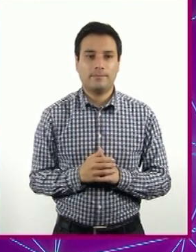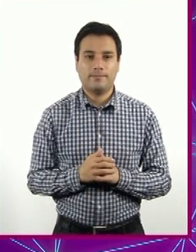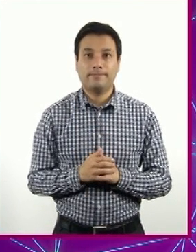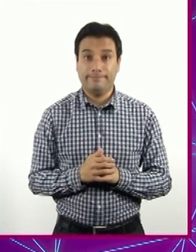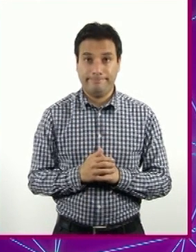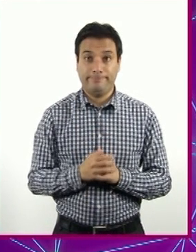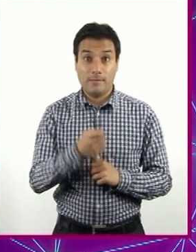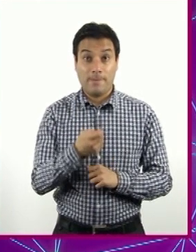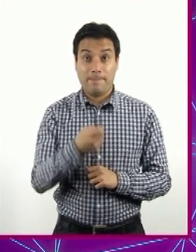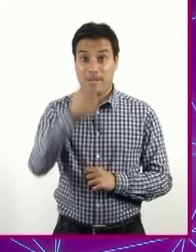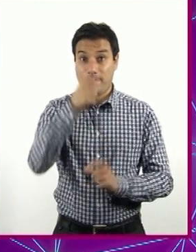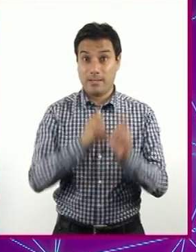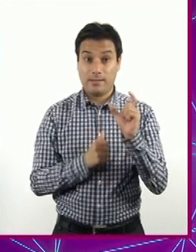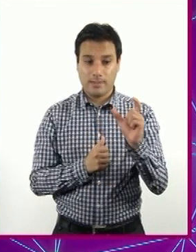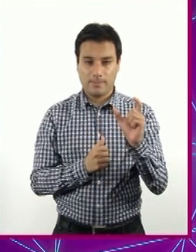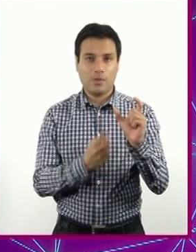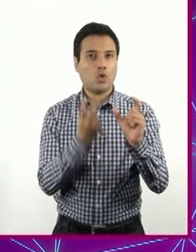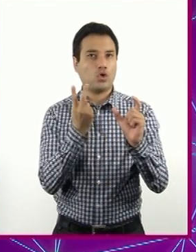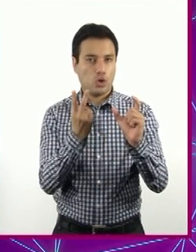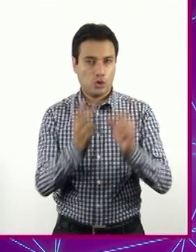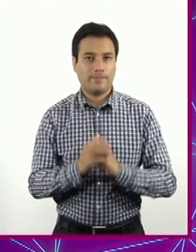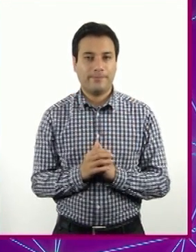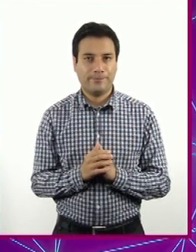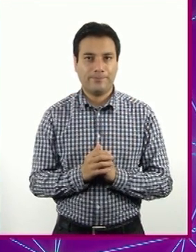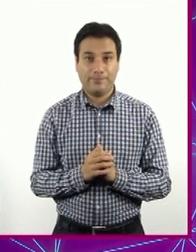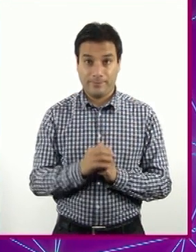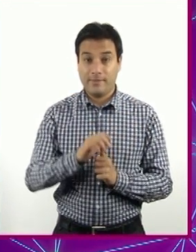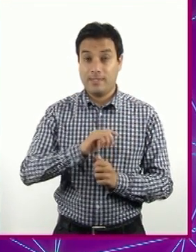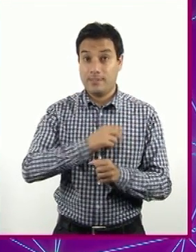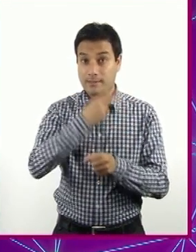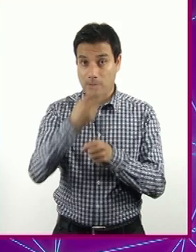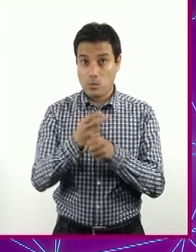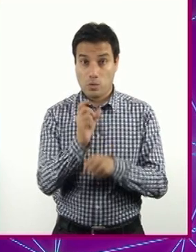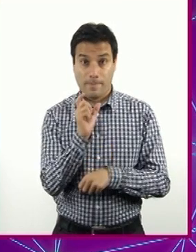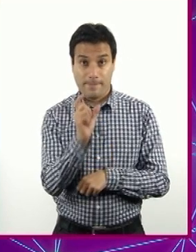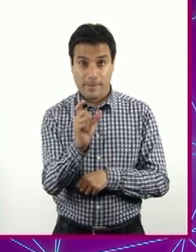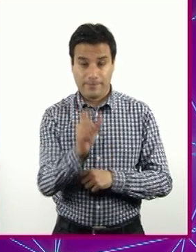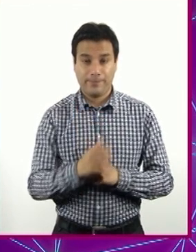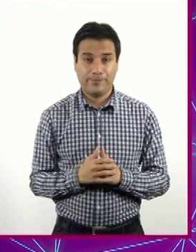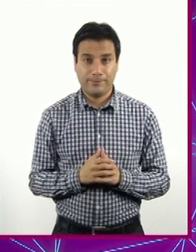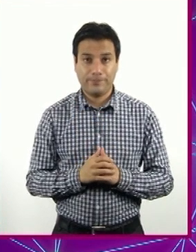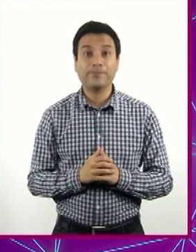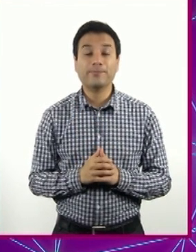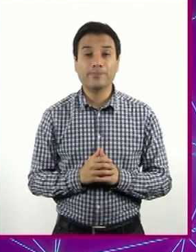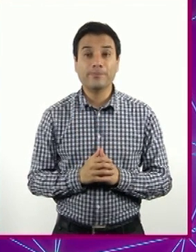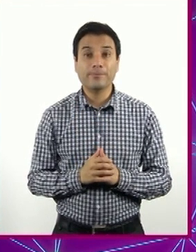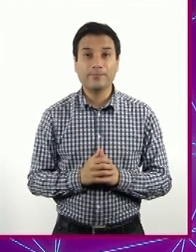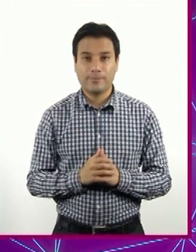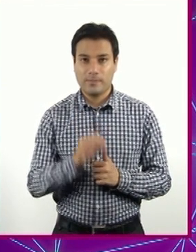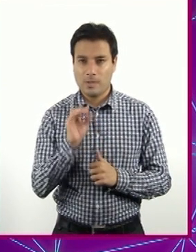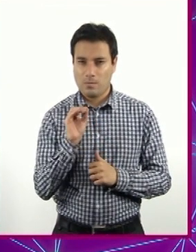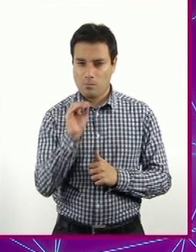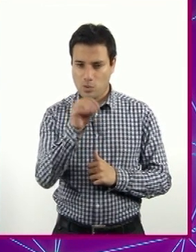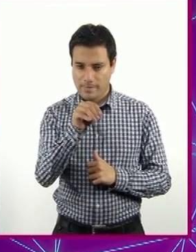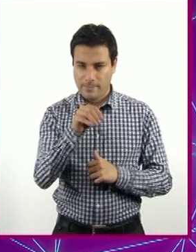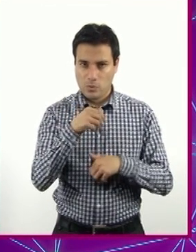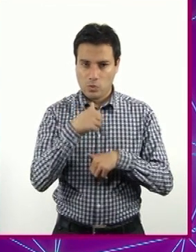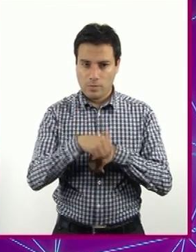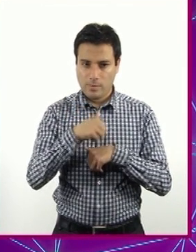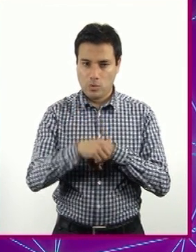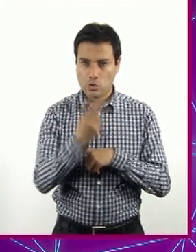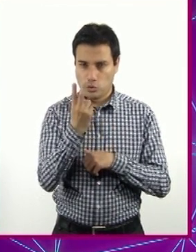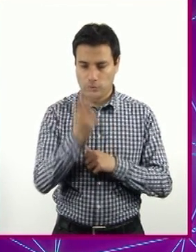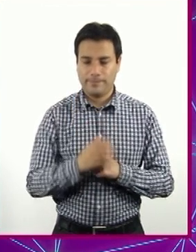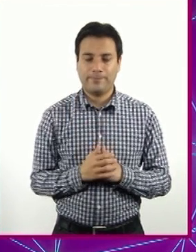sucesión es 2. Para el segundo término de la sucesión, sustituimos en la expresión